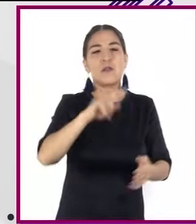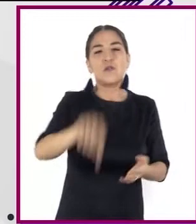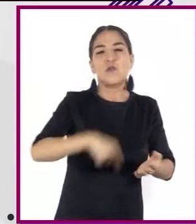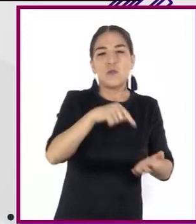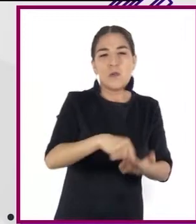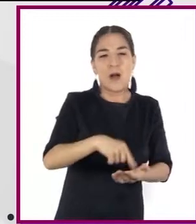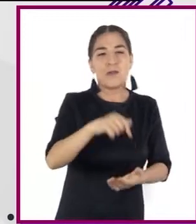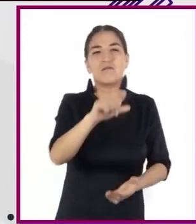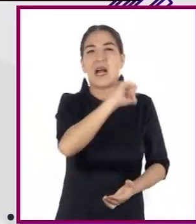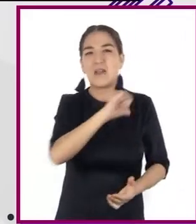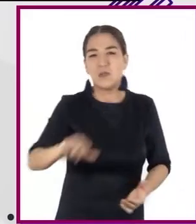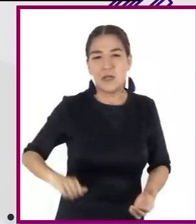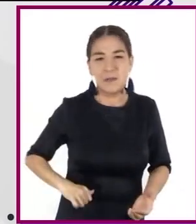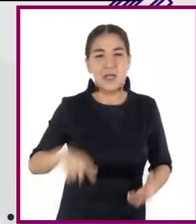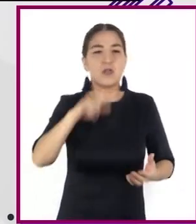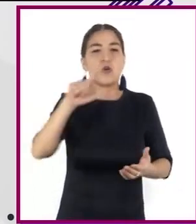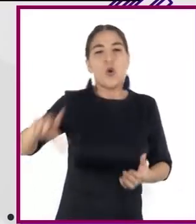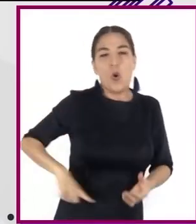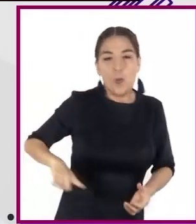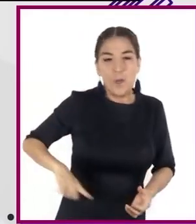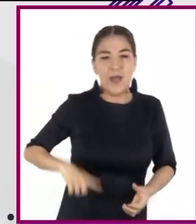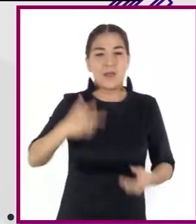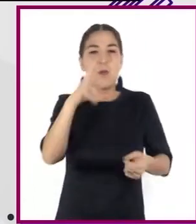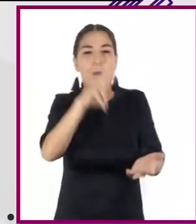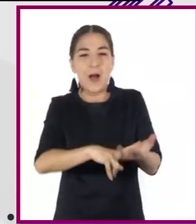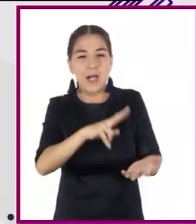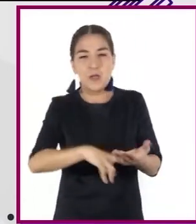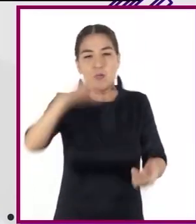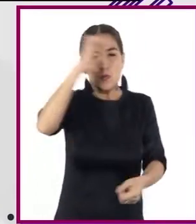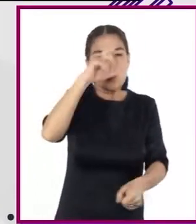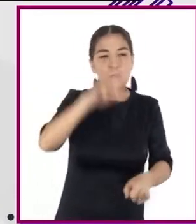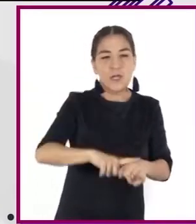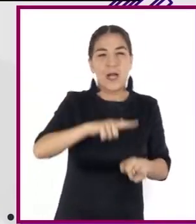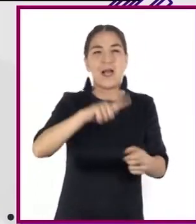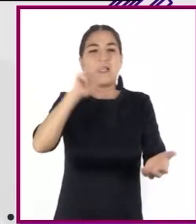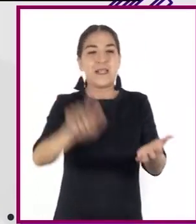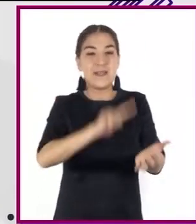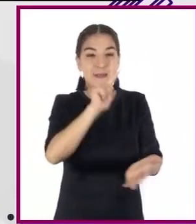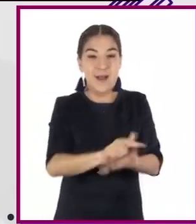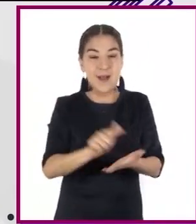gobierno central, los valores, la cultura, las leyes, actividades recreativas y otras.